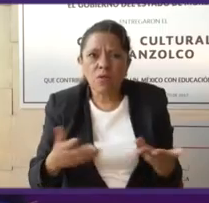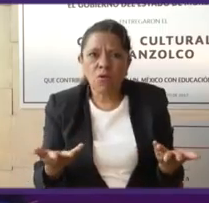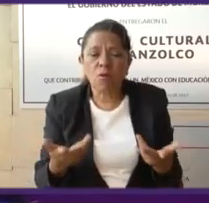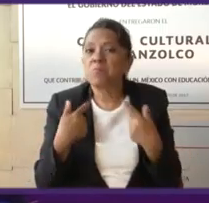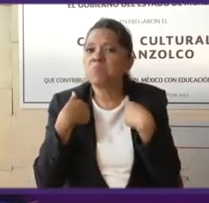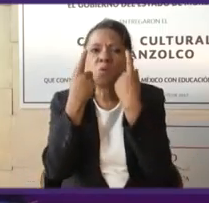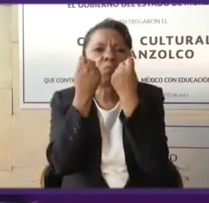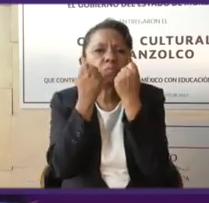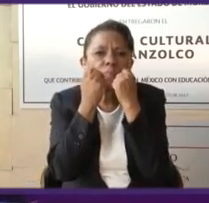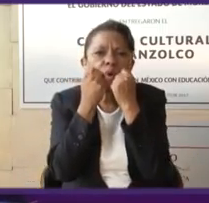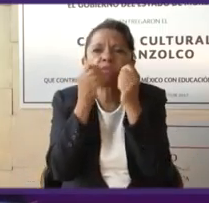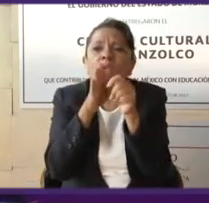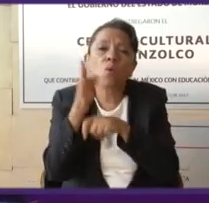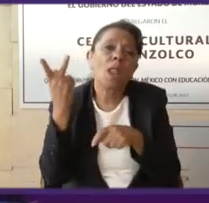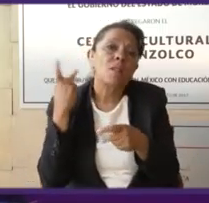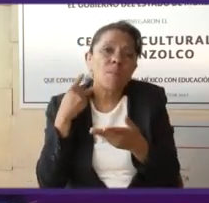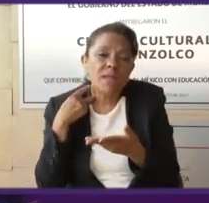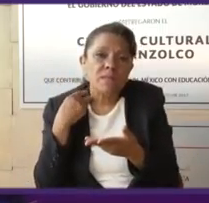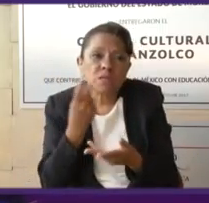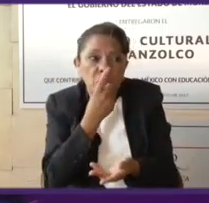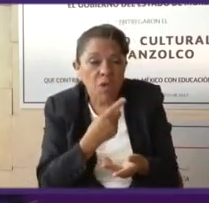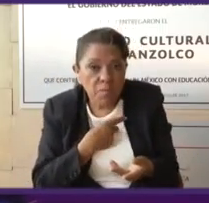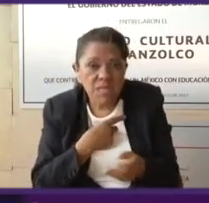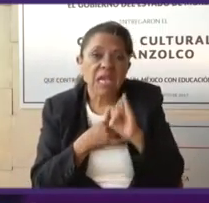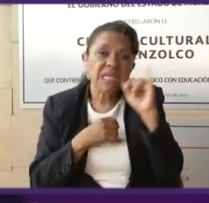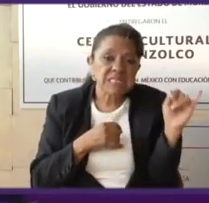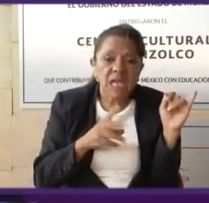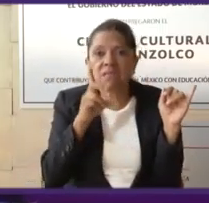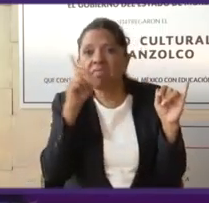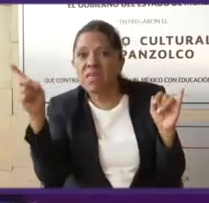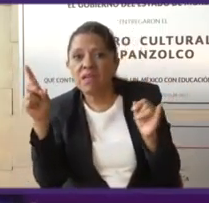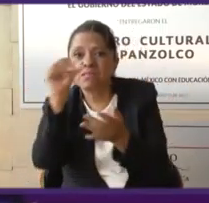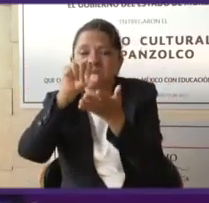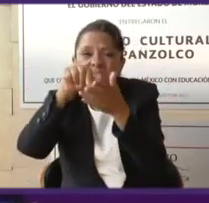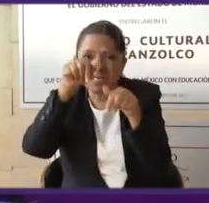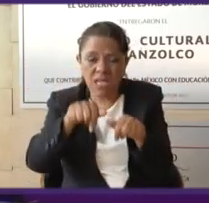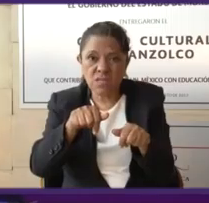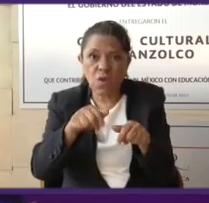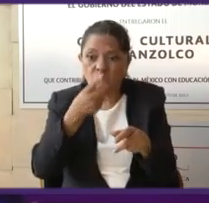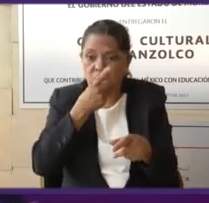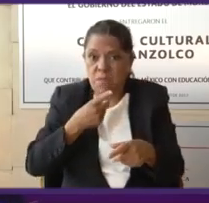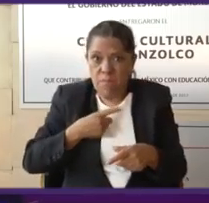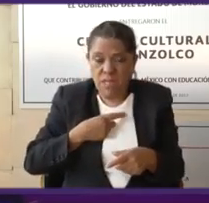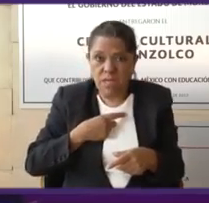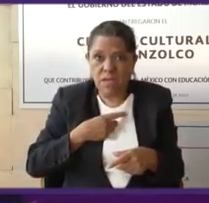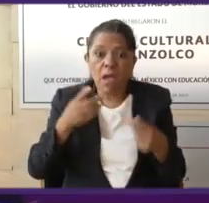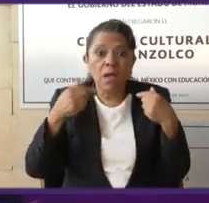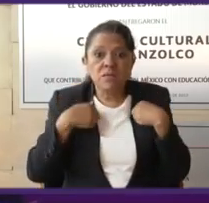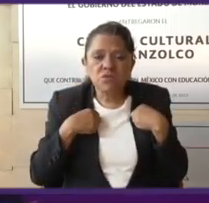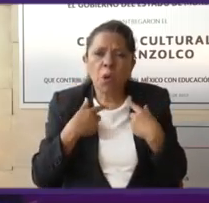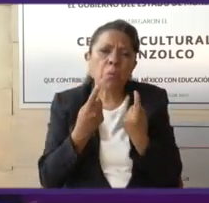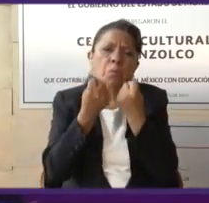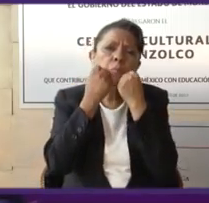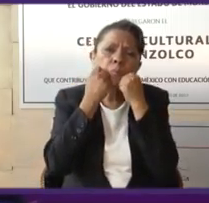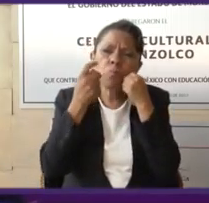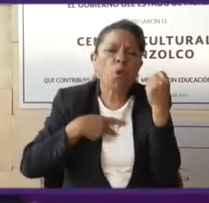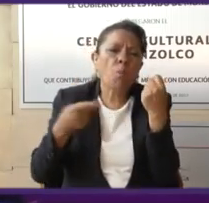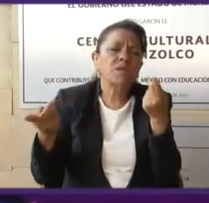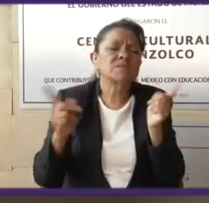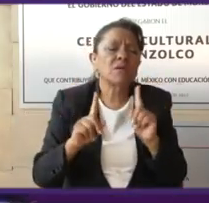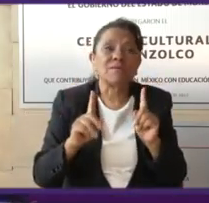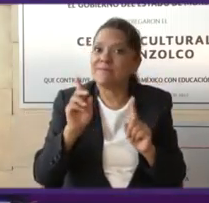de qué partido me vengan ustedes a decir, de izquierda, derecha, centro, que llegue y me diga que no está preocupado por la